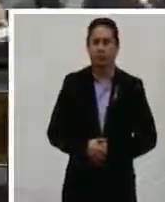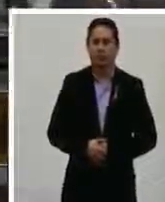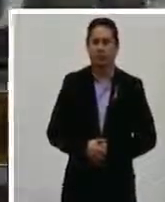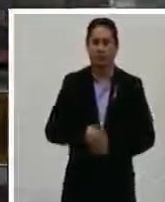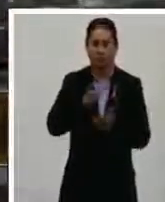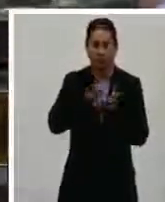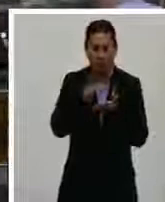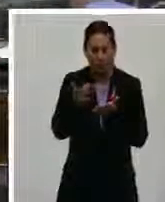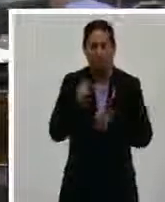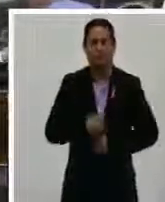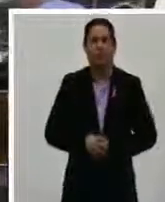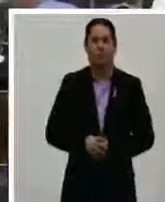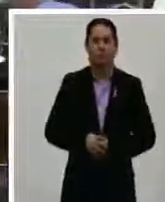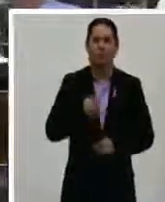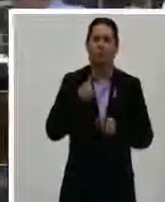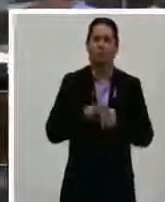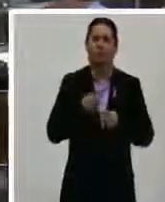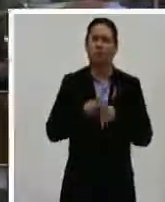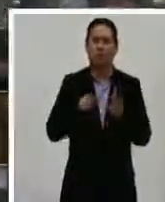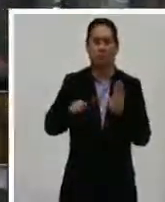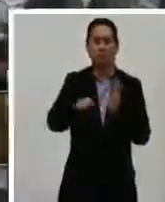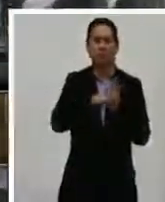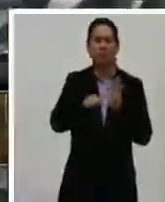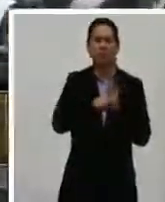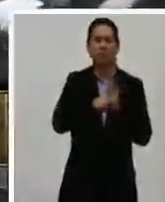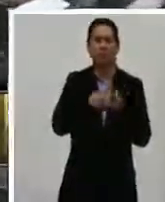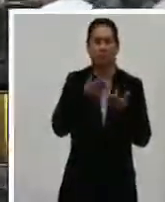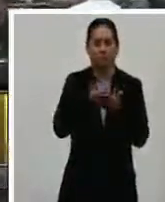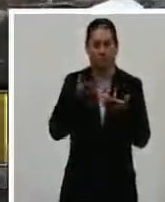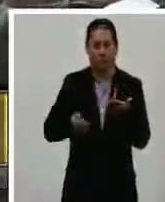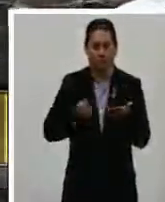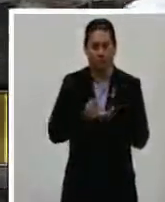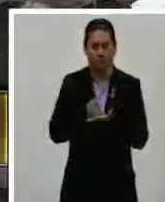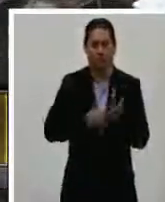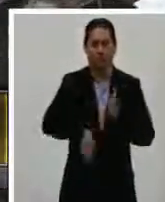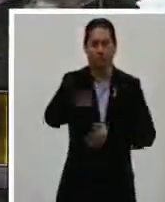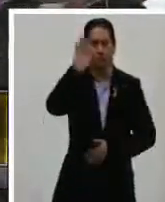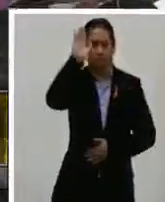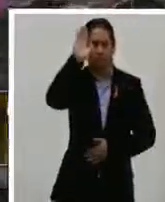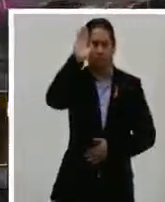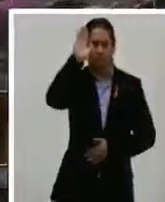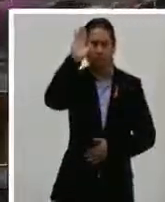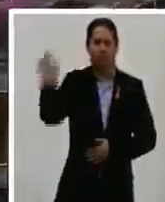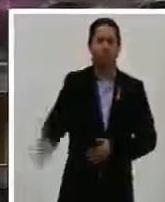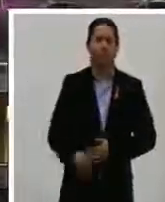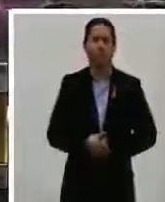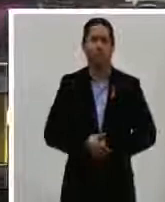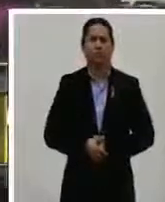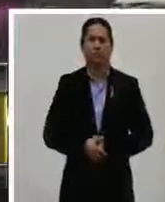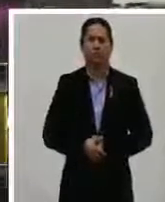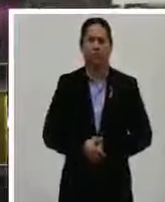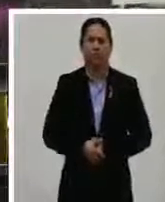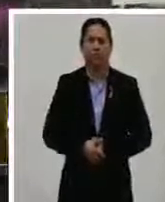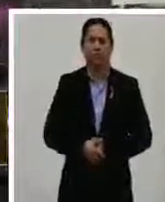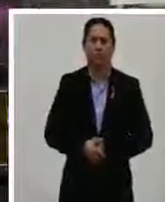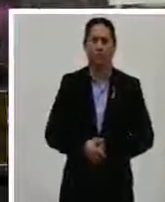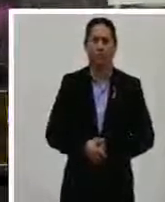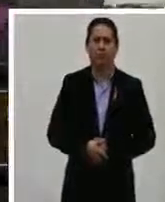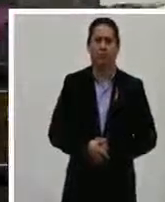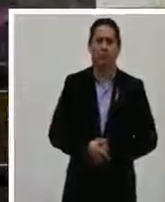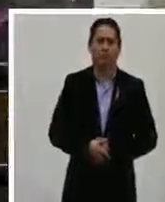muchas gracias los que estén por la negativa sírvase manifestarlo levantando la mano